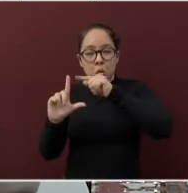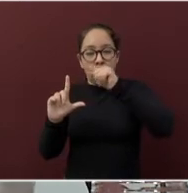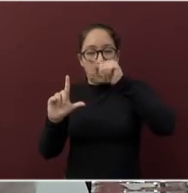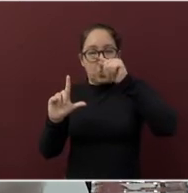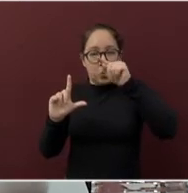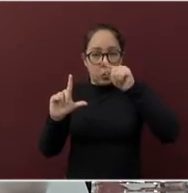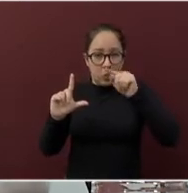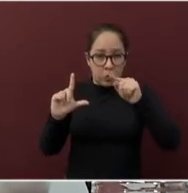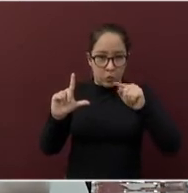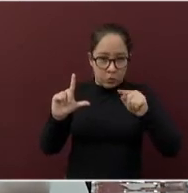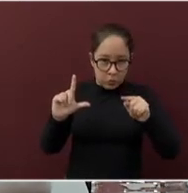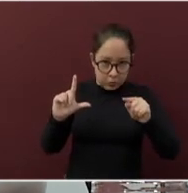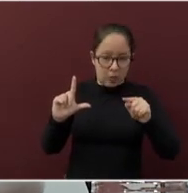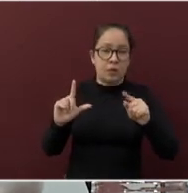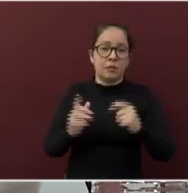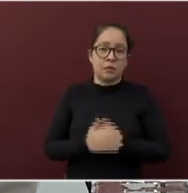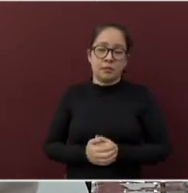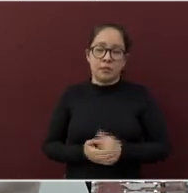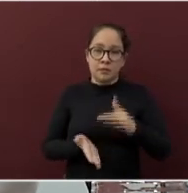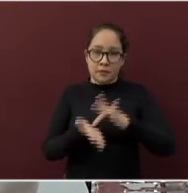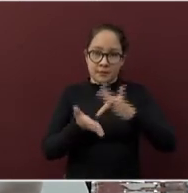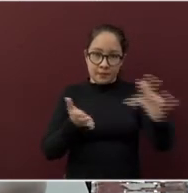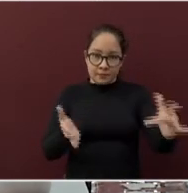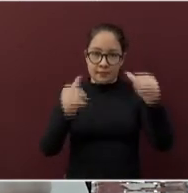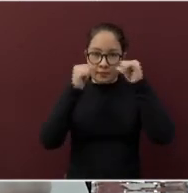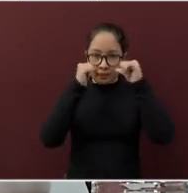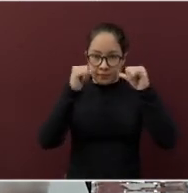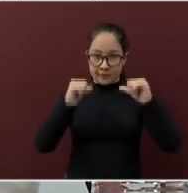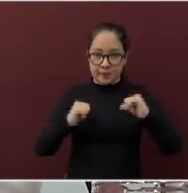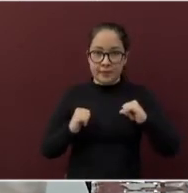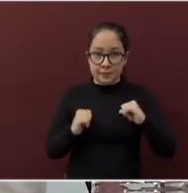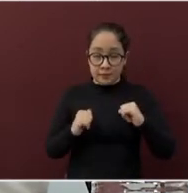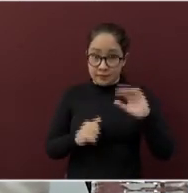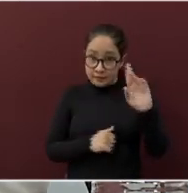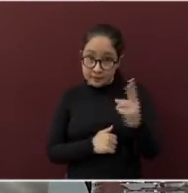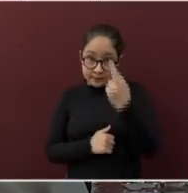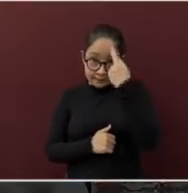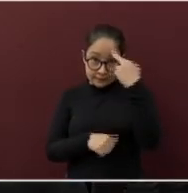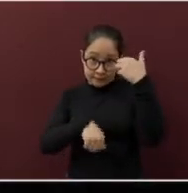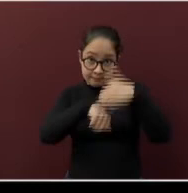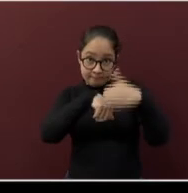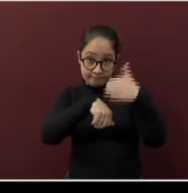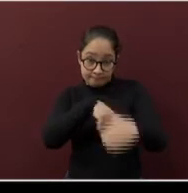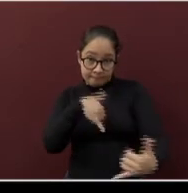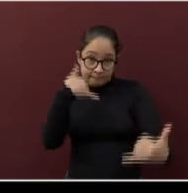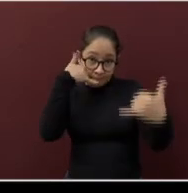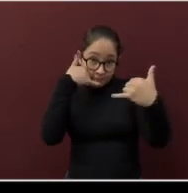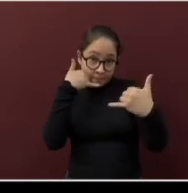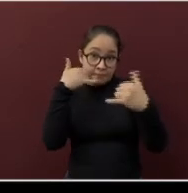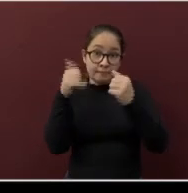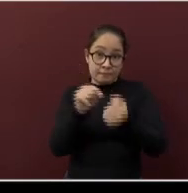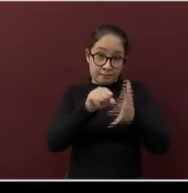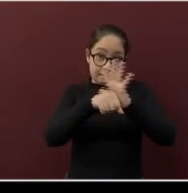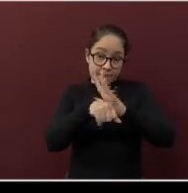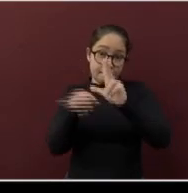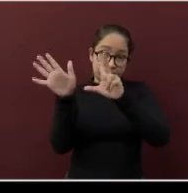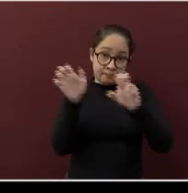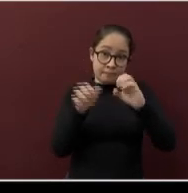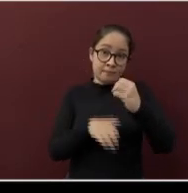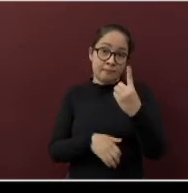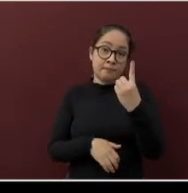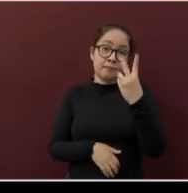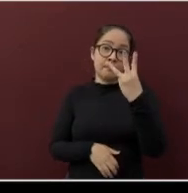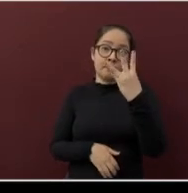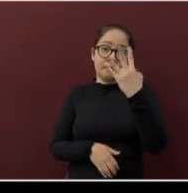riesgo gracias por la atención de hoy recuerden el número 800 0 1 2 3 4